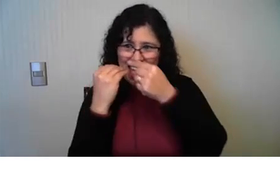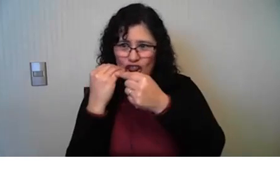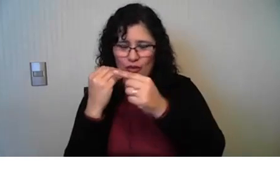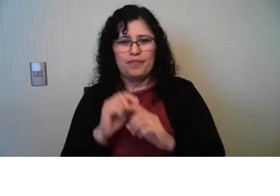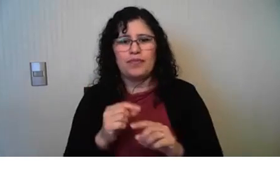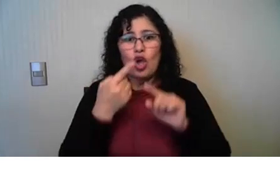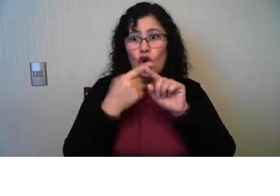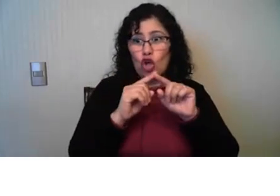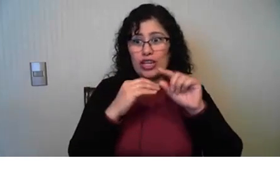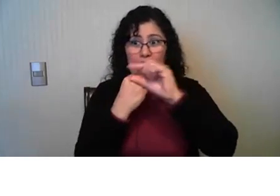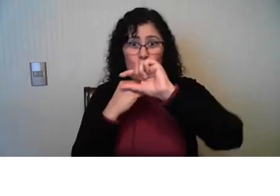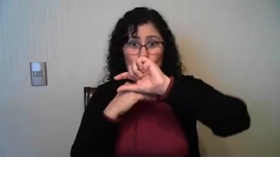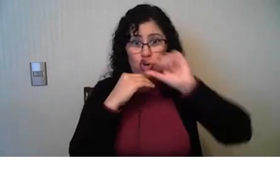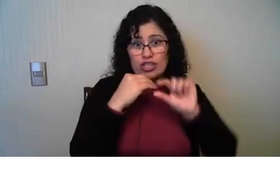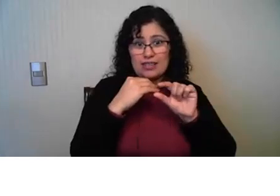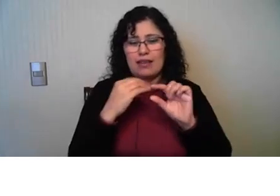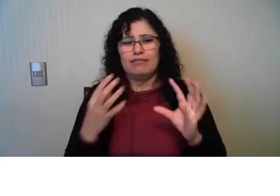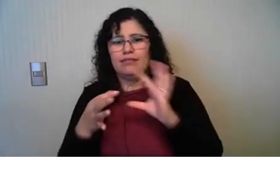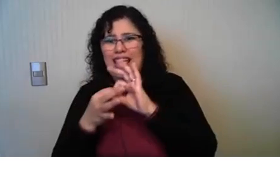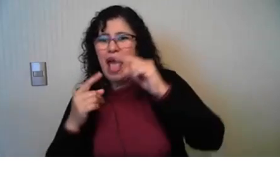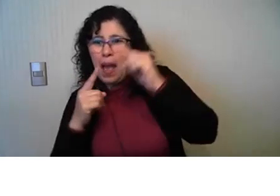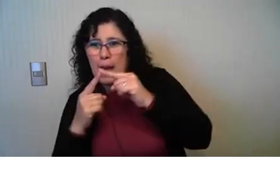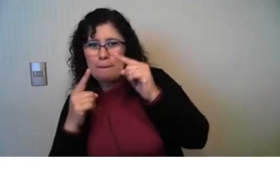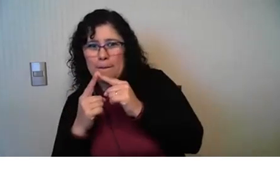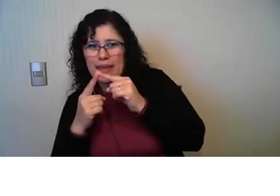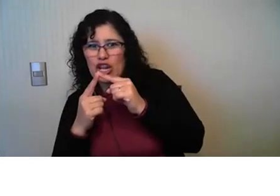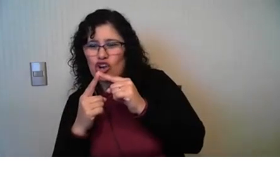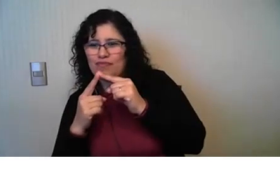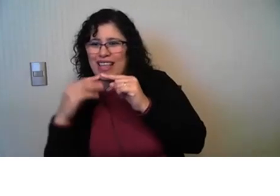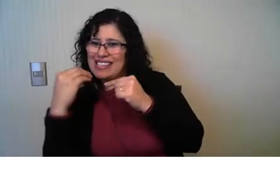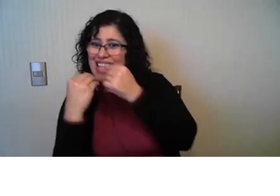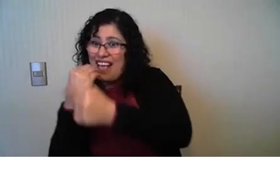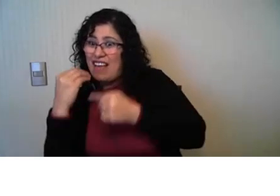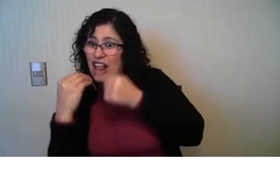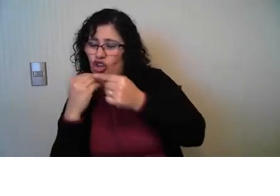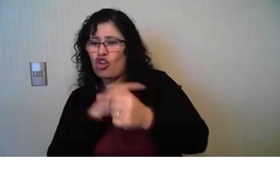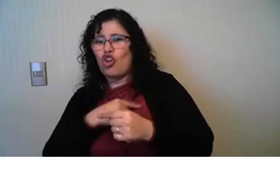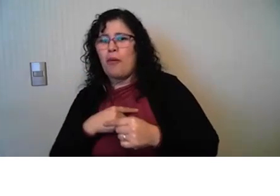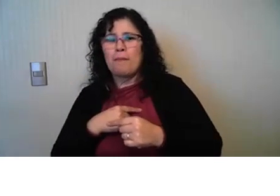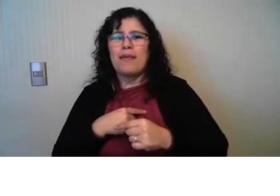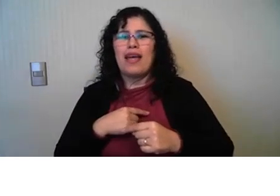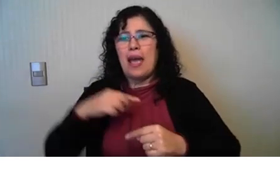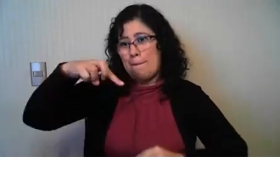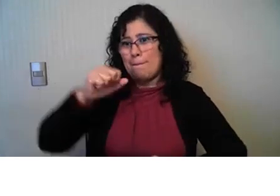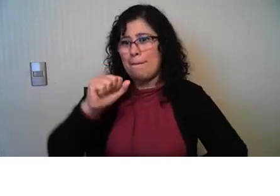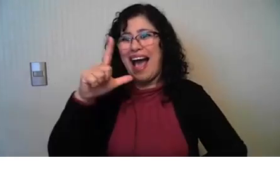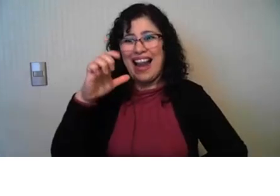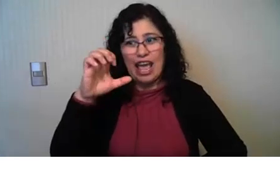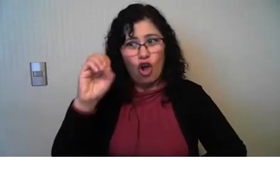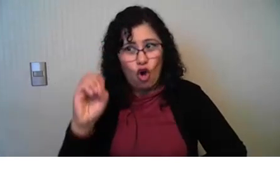al espino cerebeloso, que lo vamos a conocer como paleocerebelo, y una corteza cerebelosa asociada al